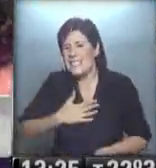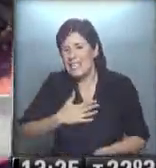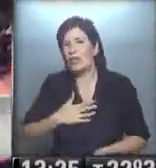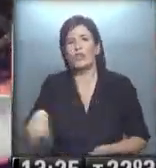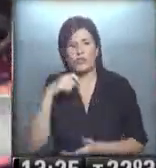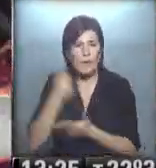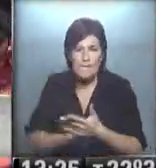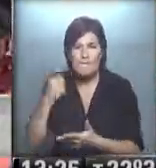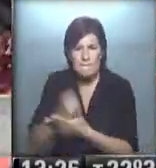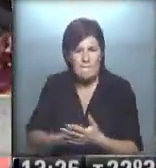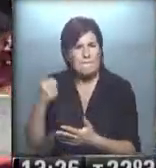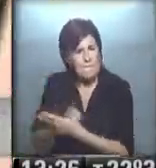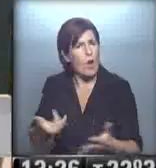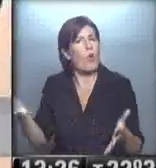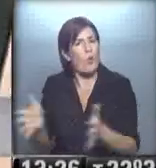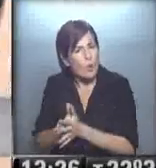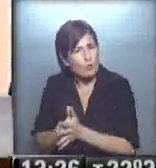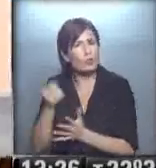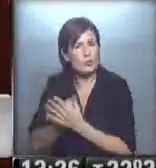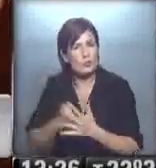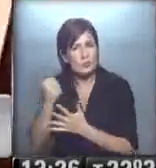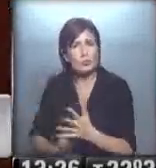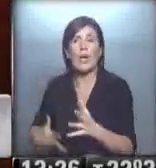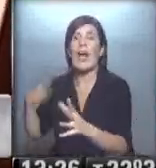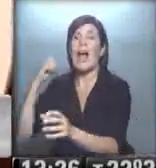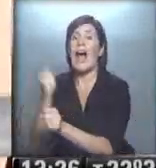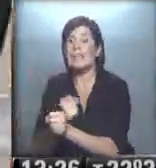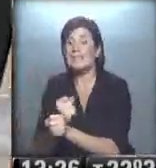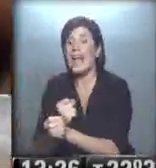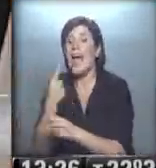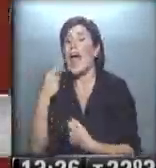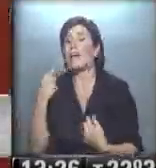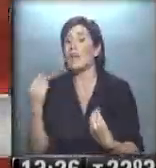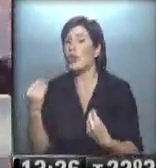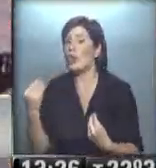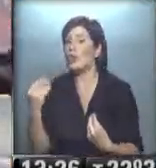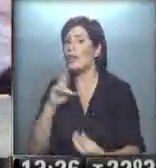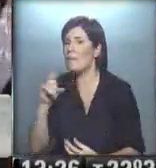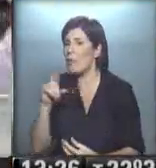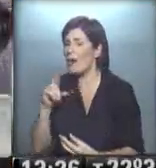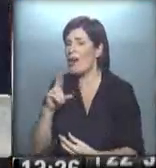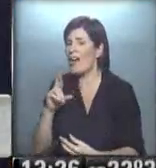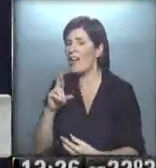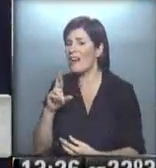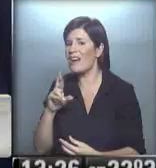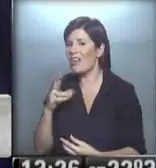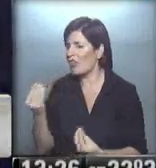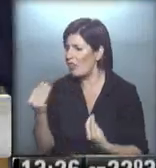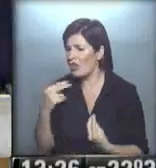seguir peleándola y vamos a seguir luchando hasta el día que sepamos qué hicieron con Marita, porque ese es el objetivo